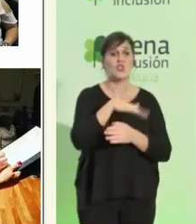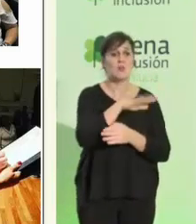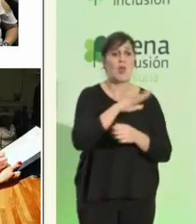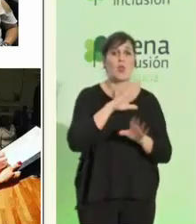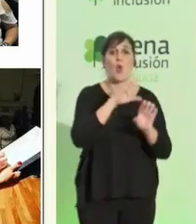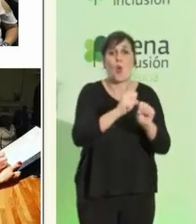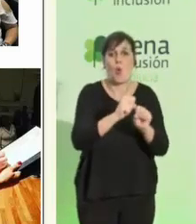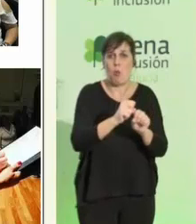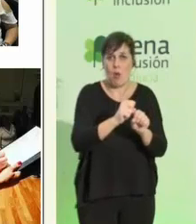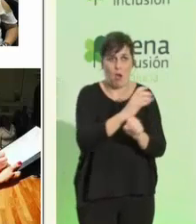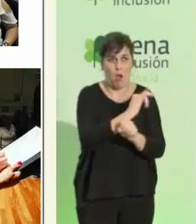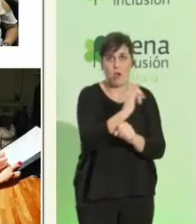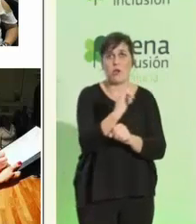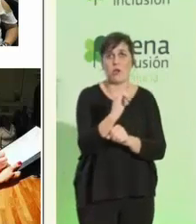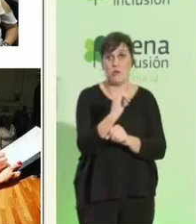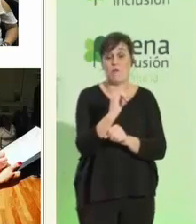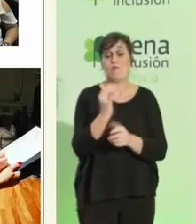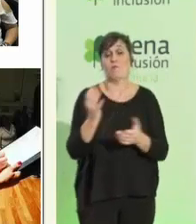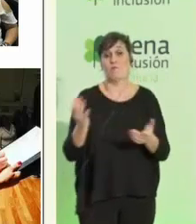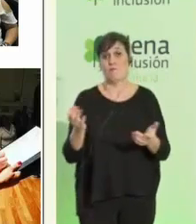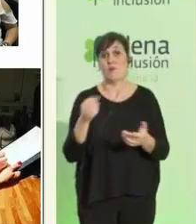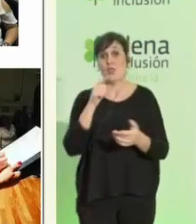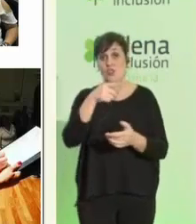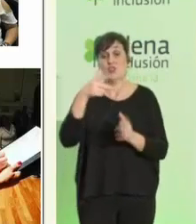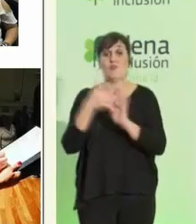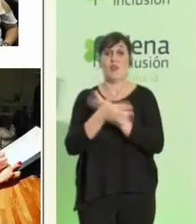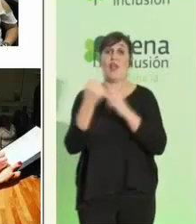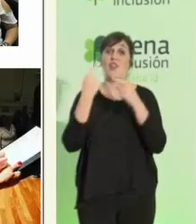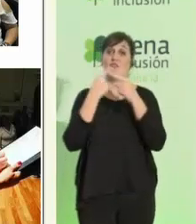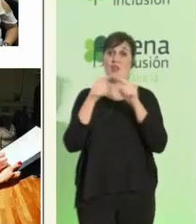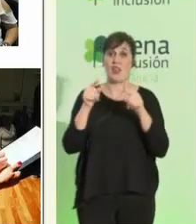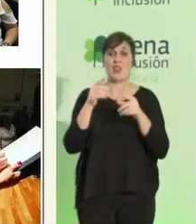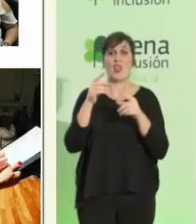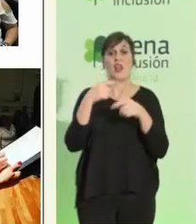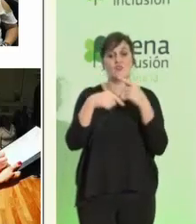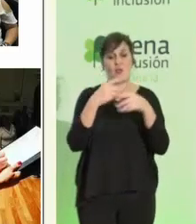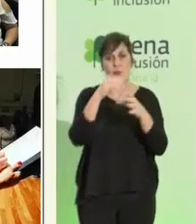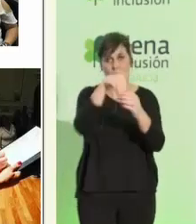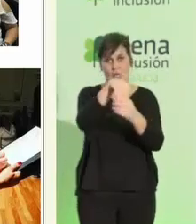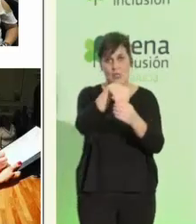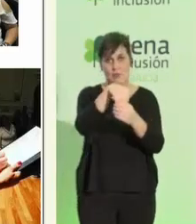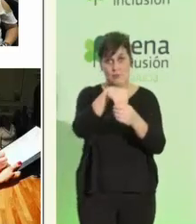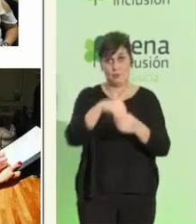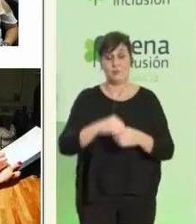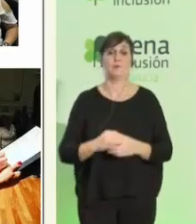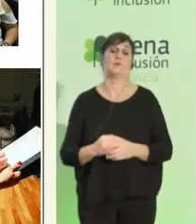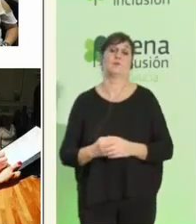porque eso marca la diferencia dentro de las familias.